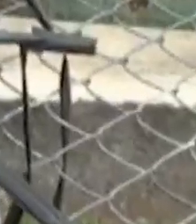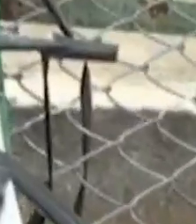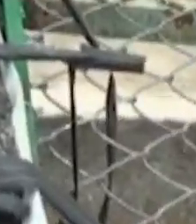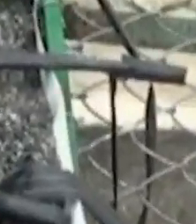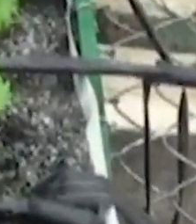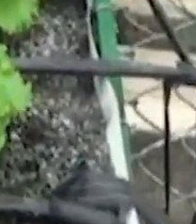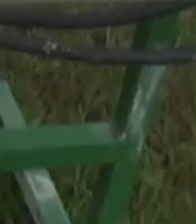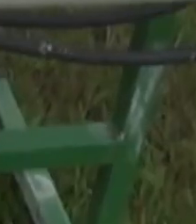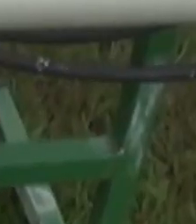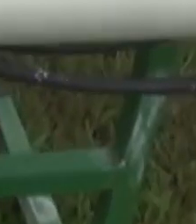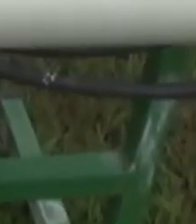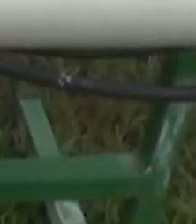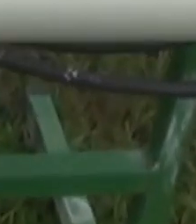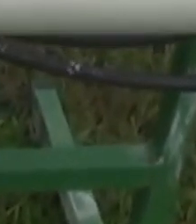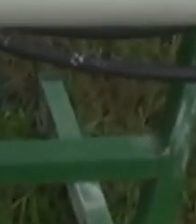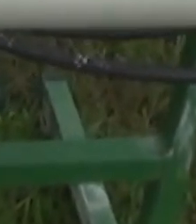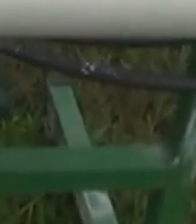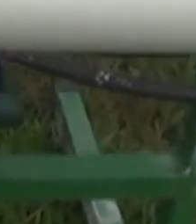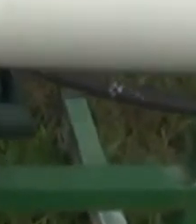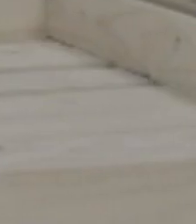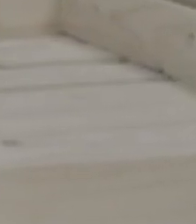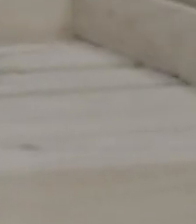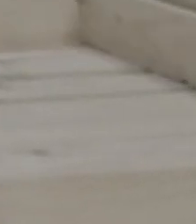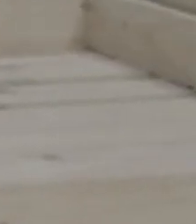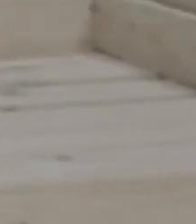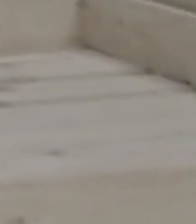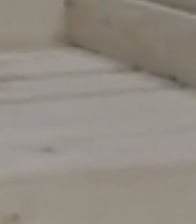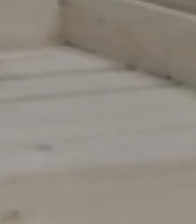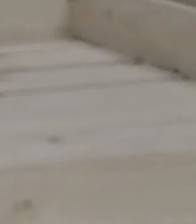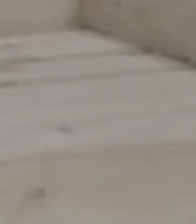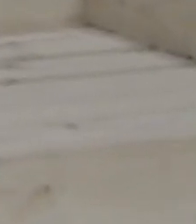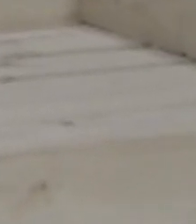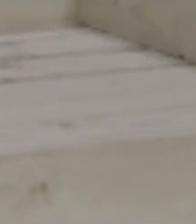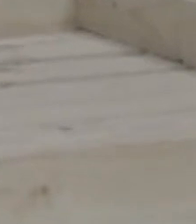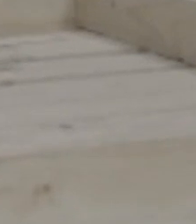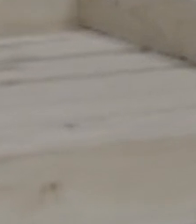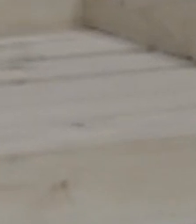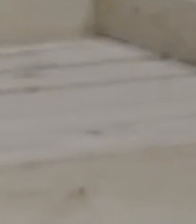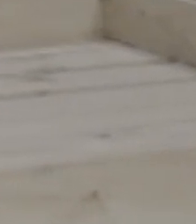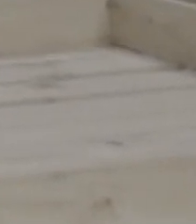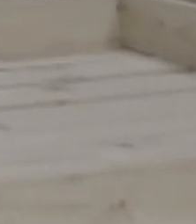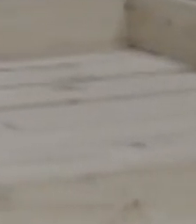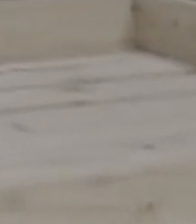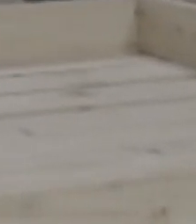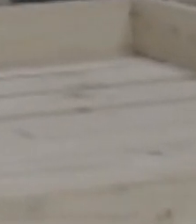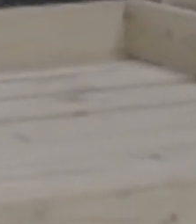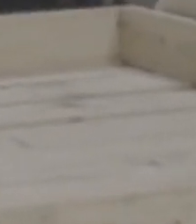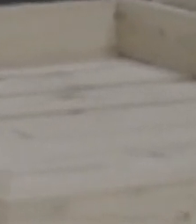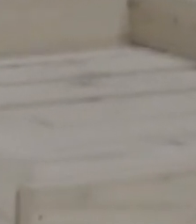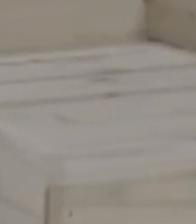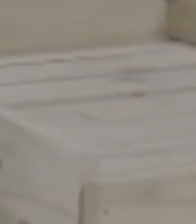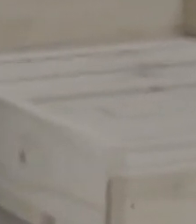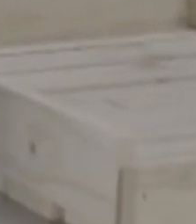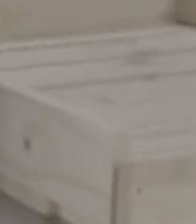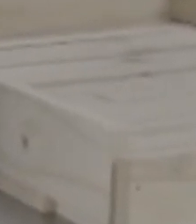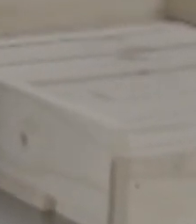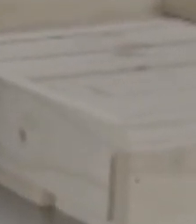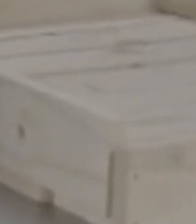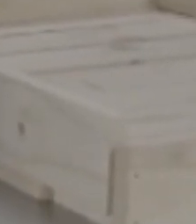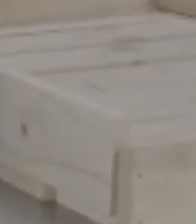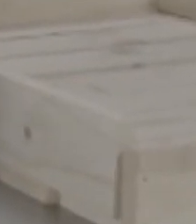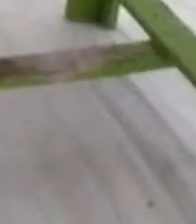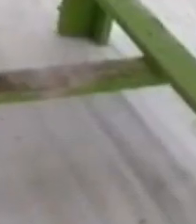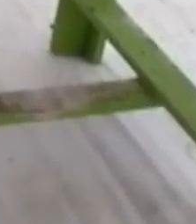en casa y disfrutar de nuestros cultivos. Se pueden utilizar diferentes tipos de contenedores, desde los